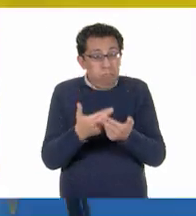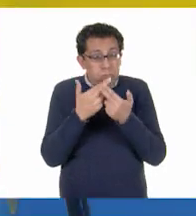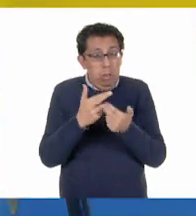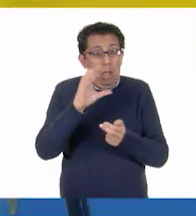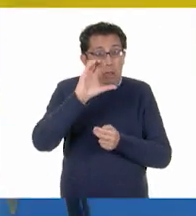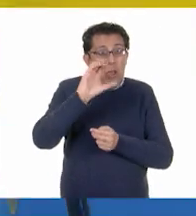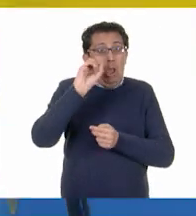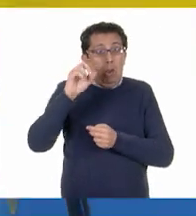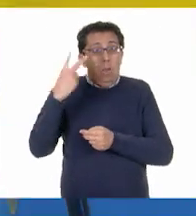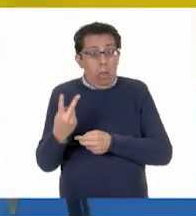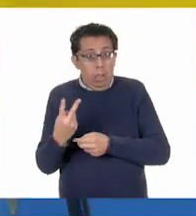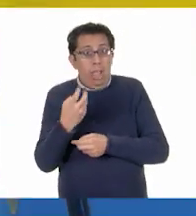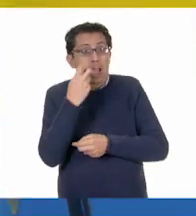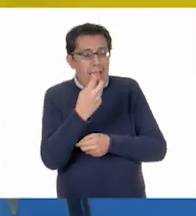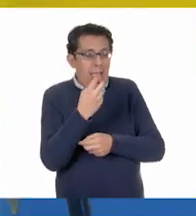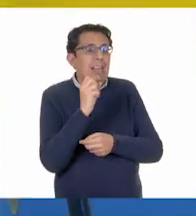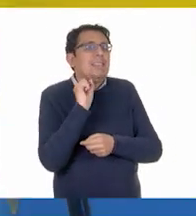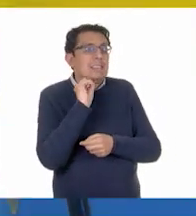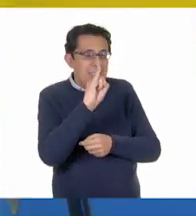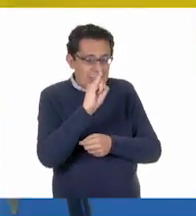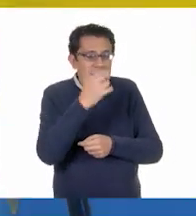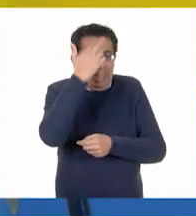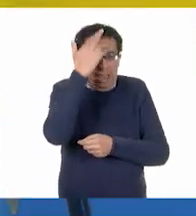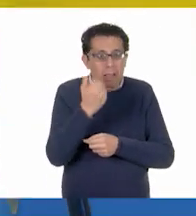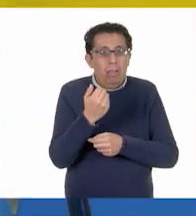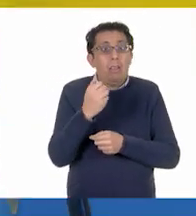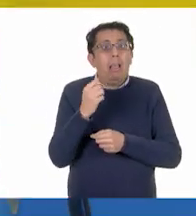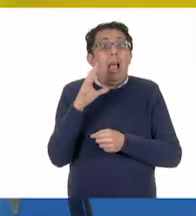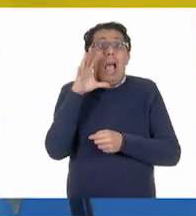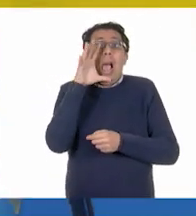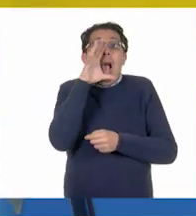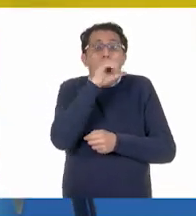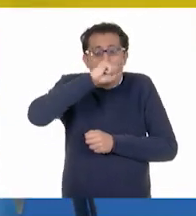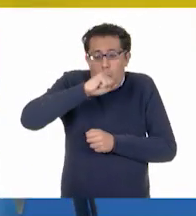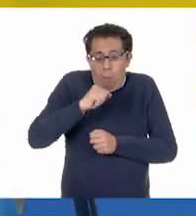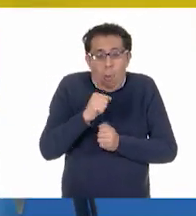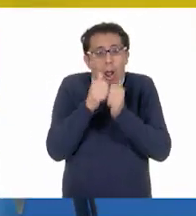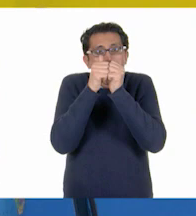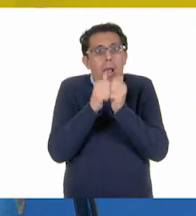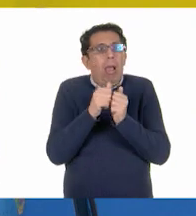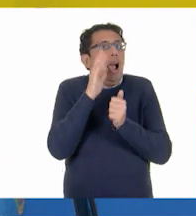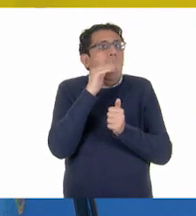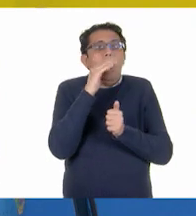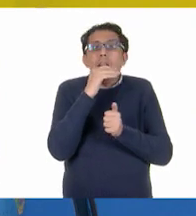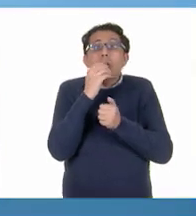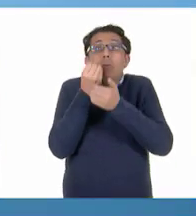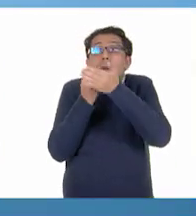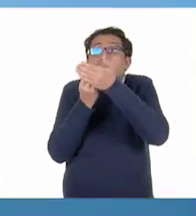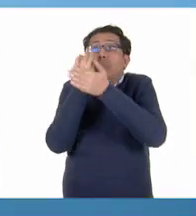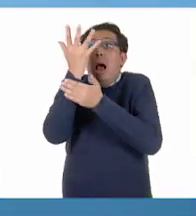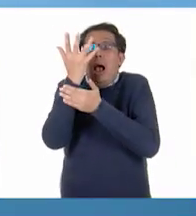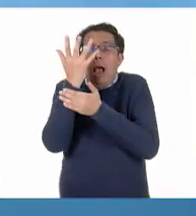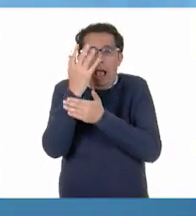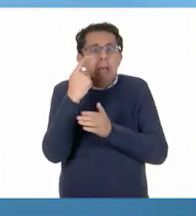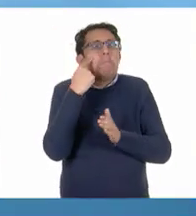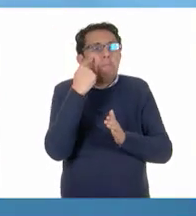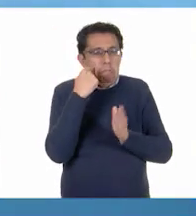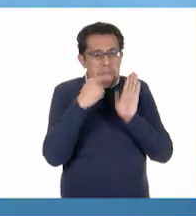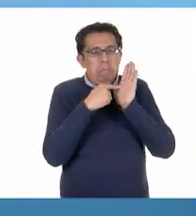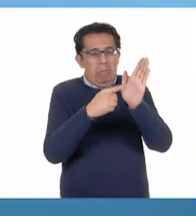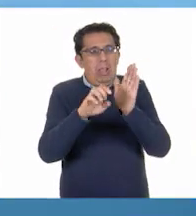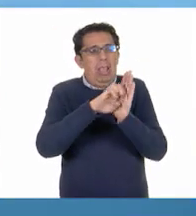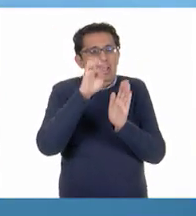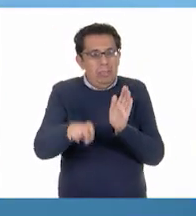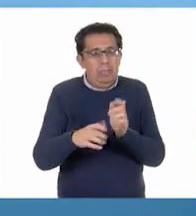Sí, el calor se acumula mucho más porque no puede escapar. Con los ejemplos lo podemos entender mejor.